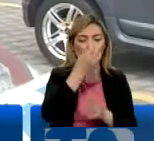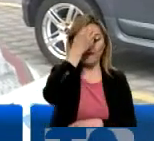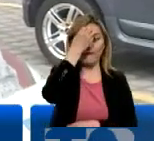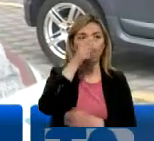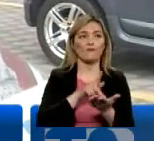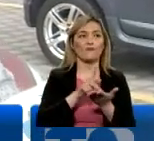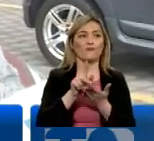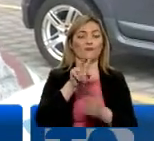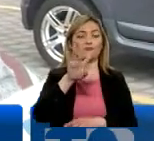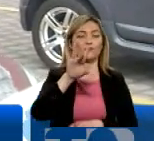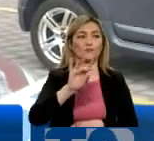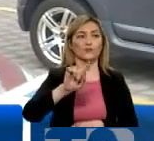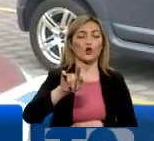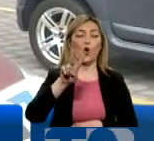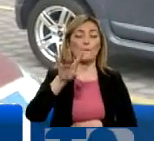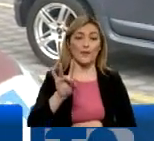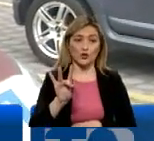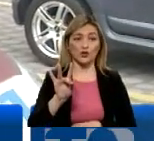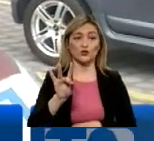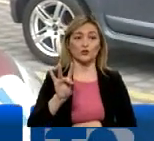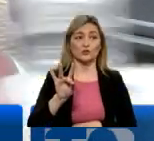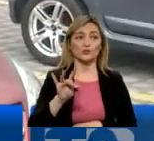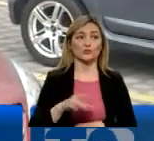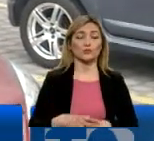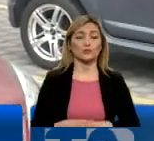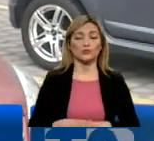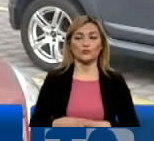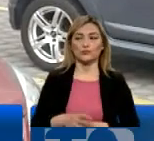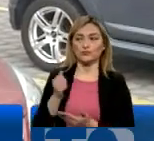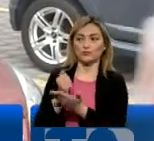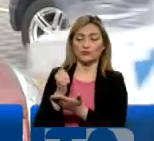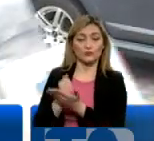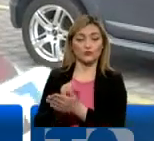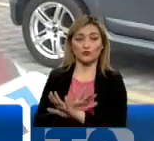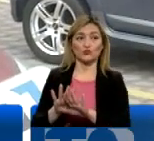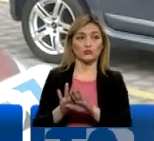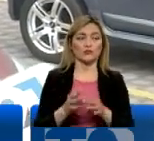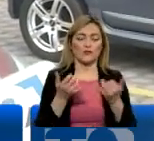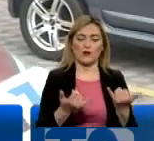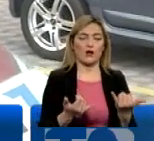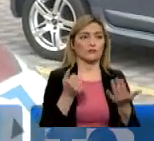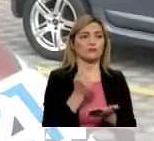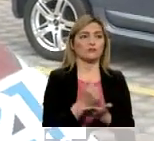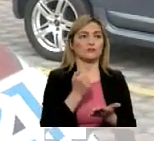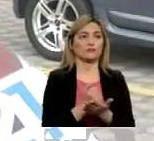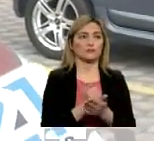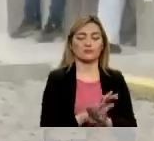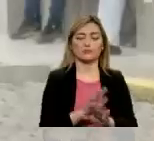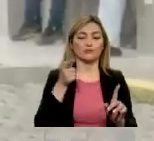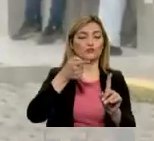los 28 que es de la tasa de matrícula